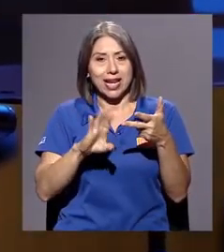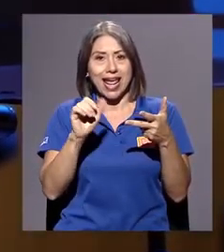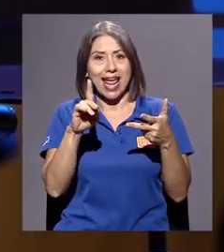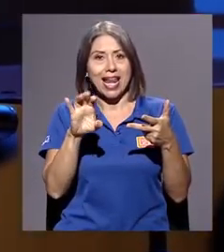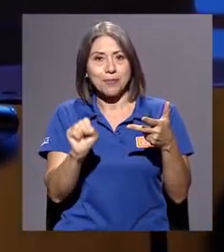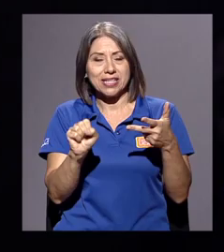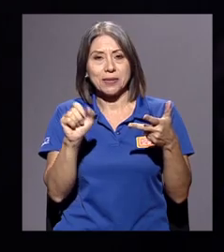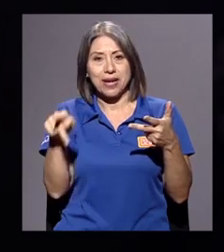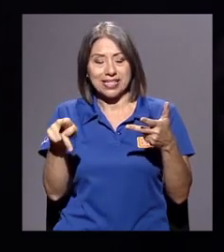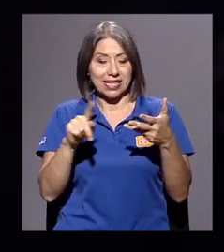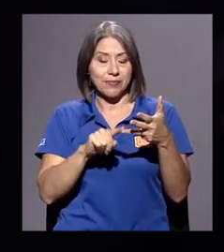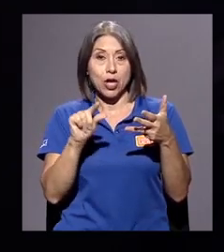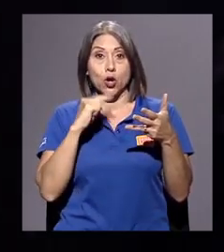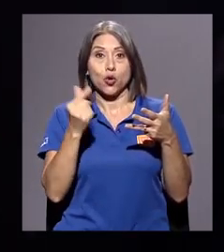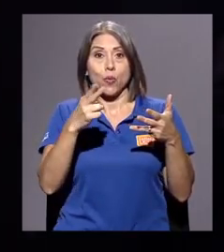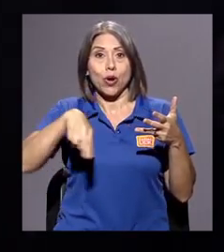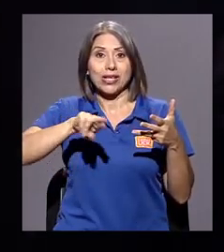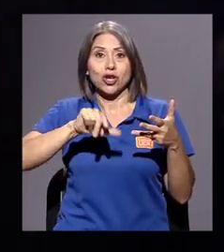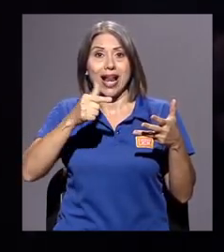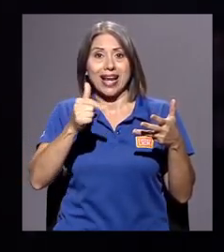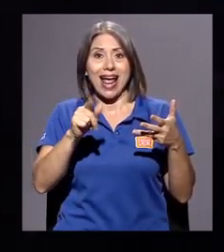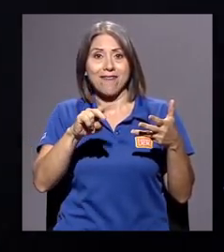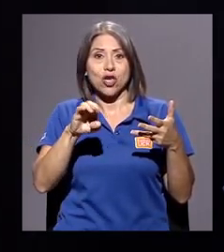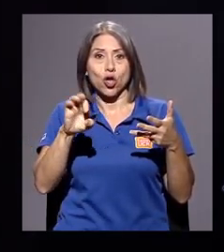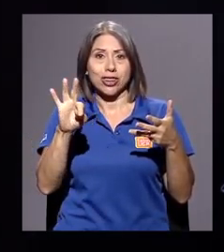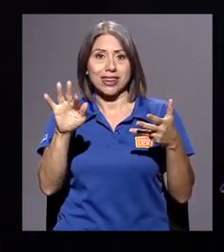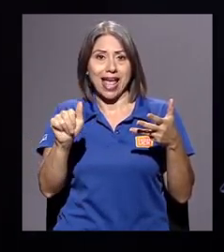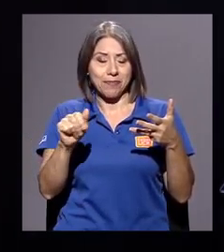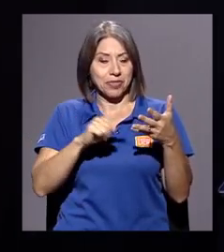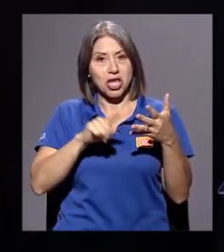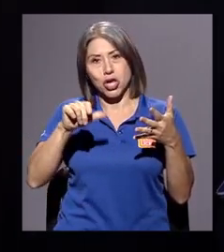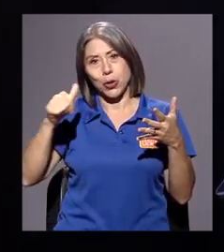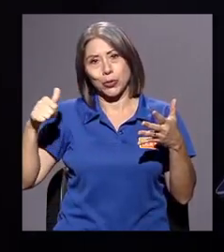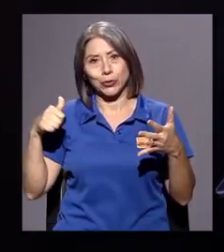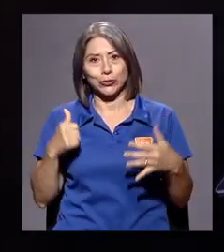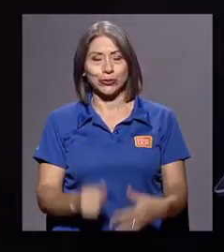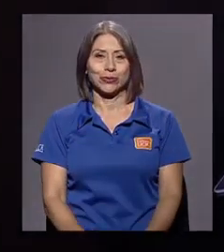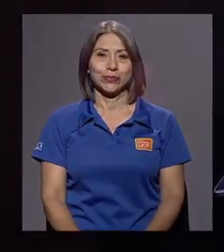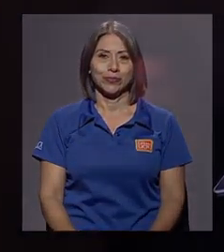Elvis Presley, de la Agrupación Nacional Gaviota y otros.